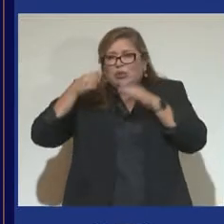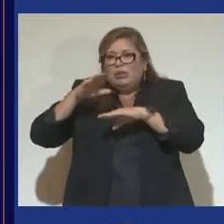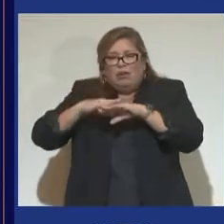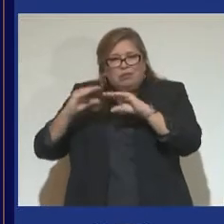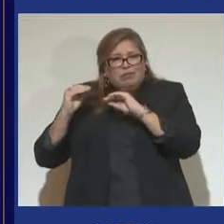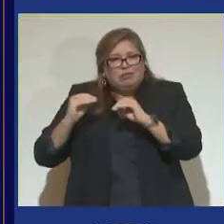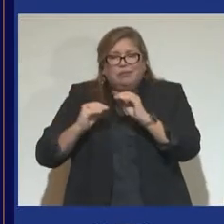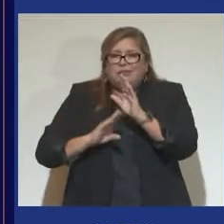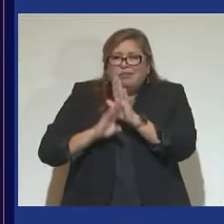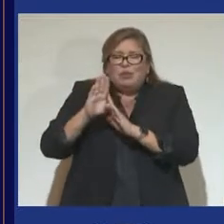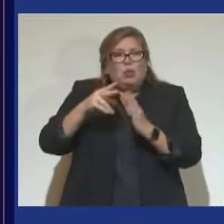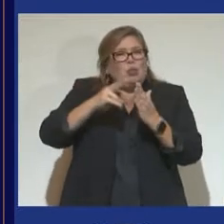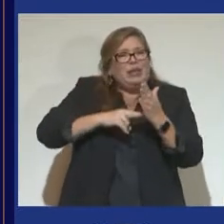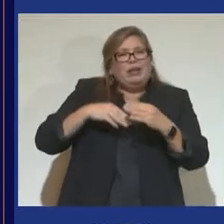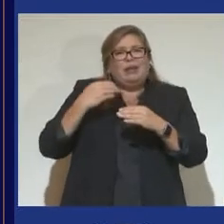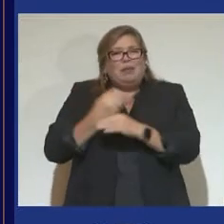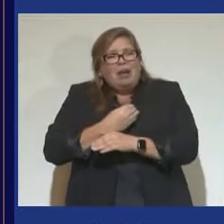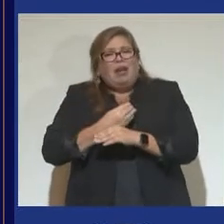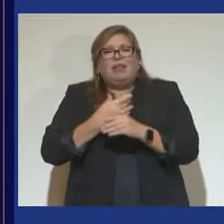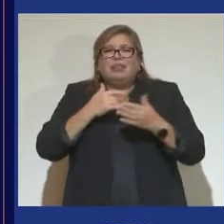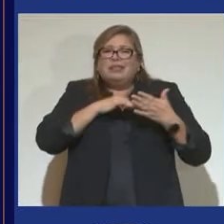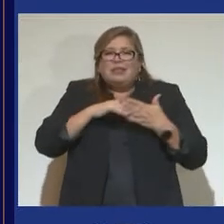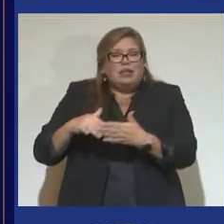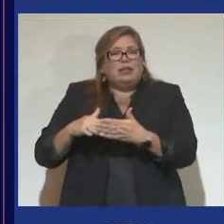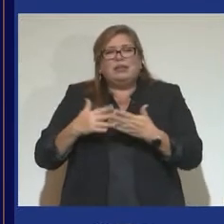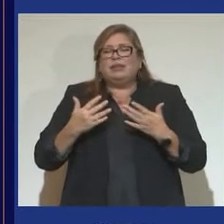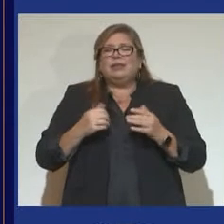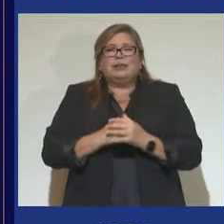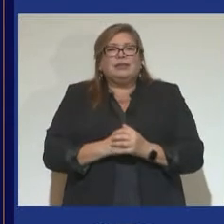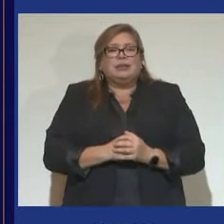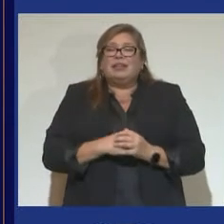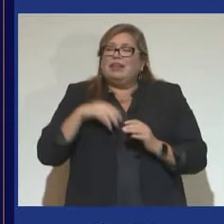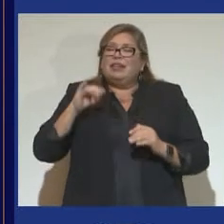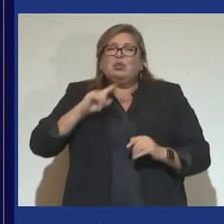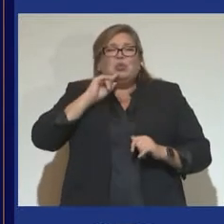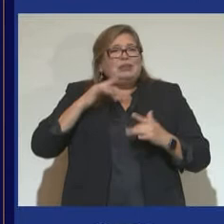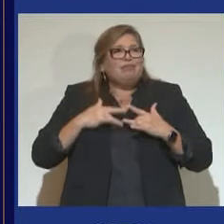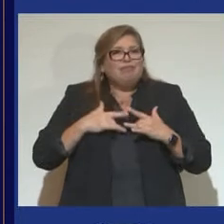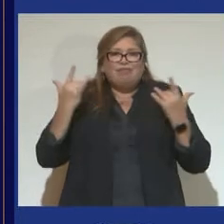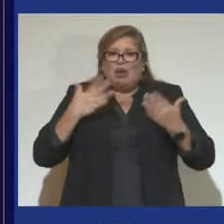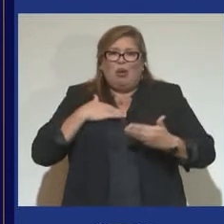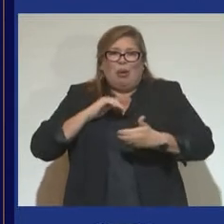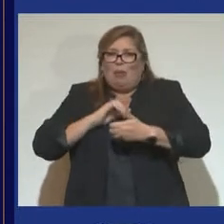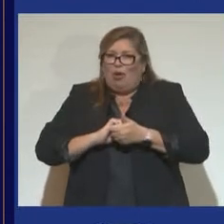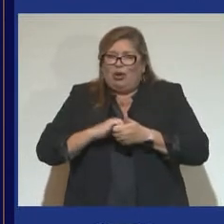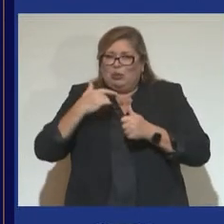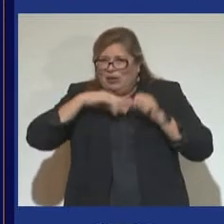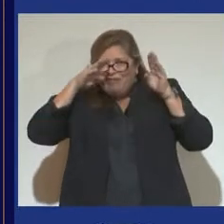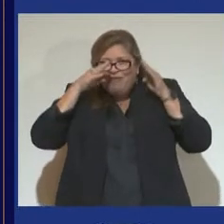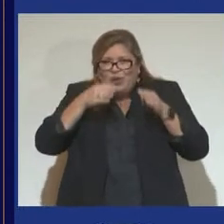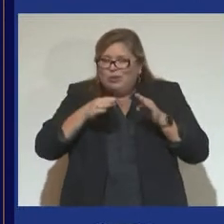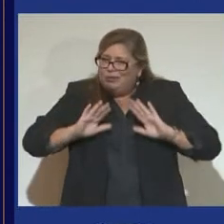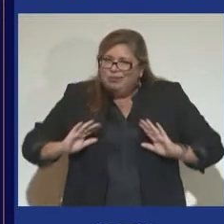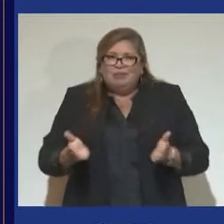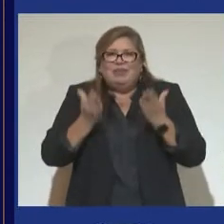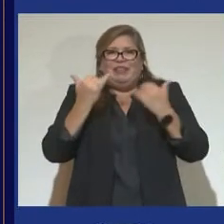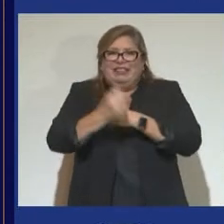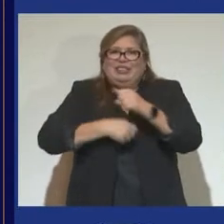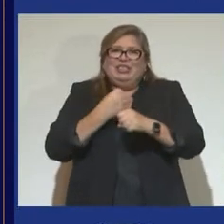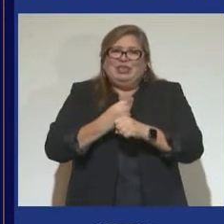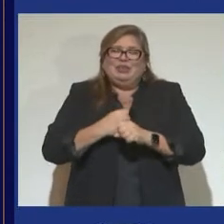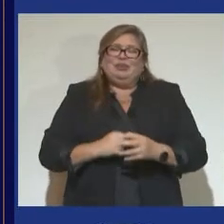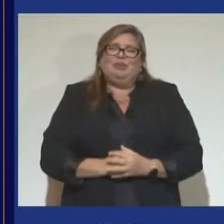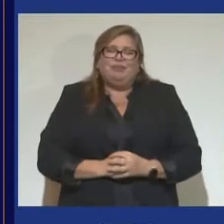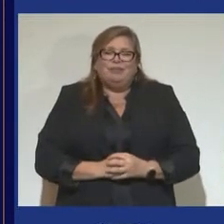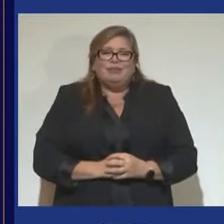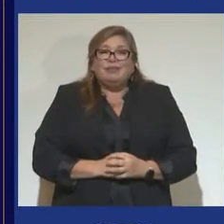especial en cuanto a lectura matemática estudios adicionales etcétera eso es todo lo que estamos avanzando yo estoy